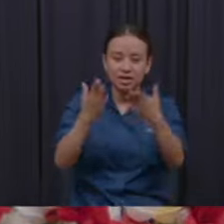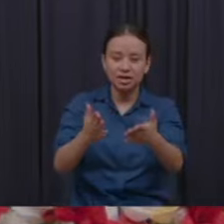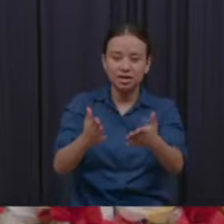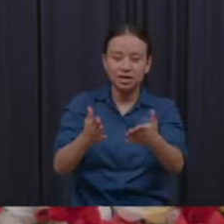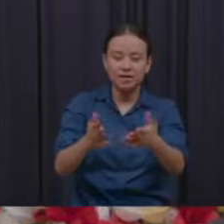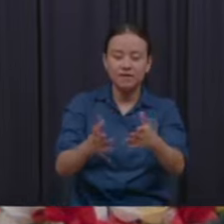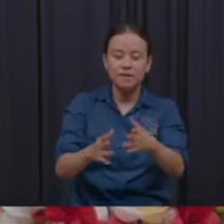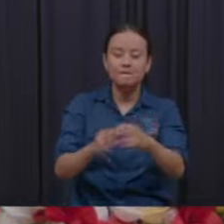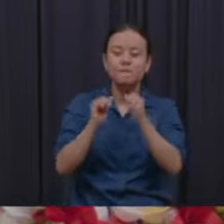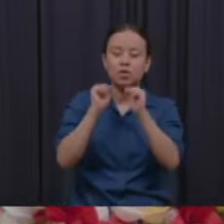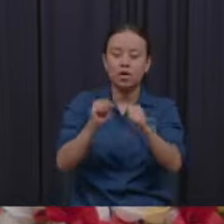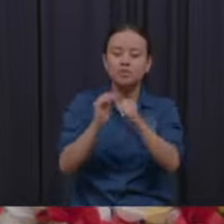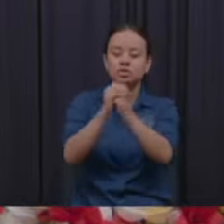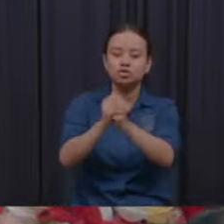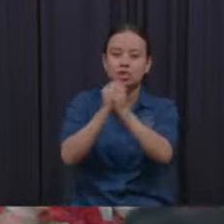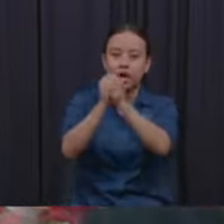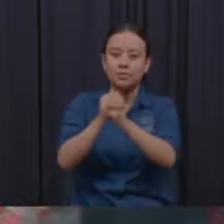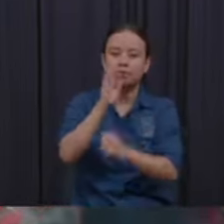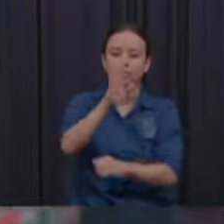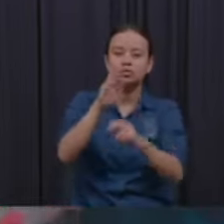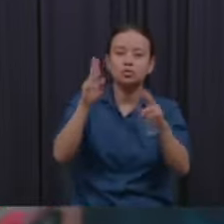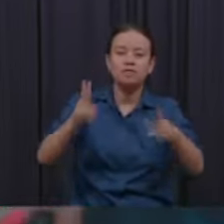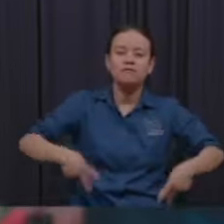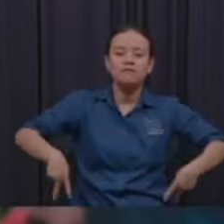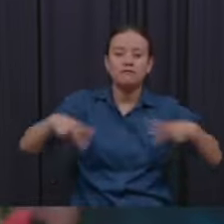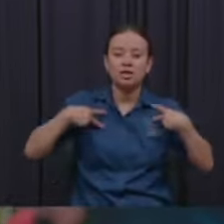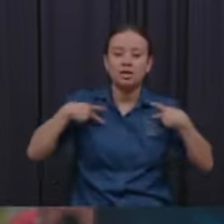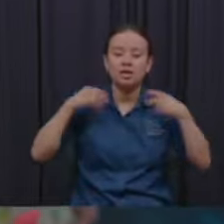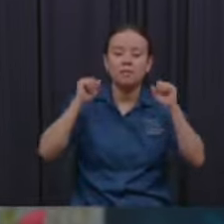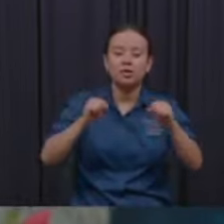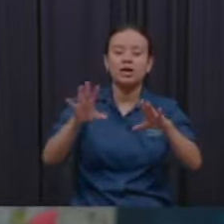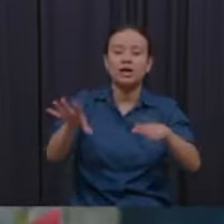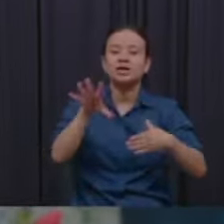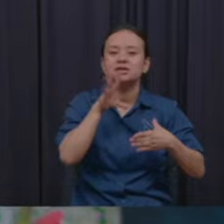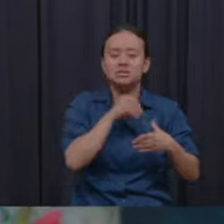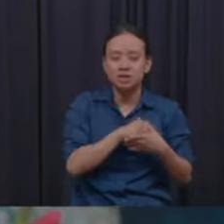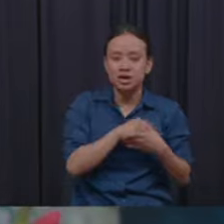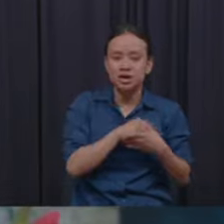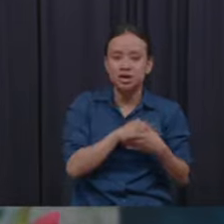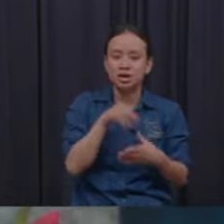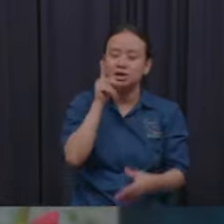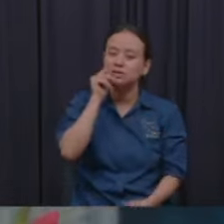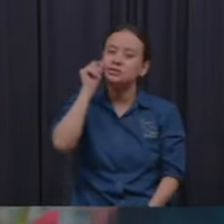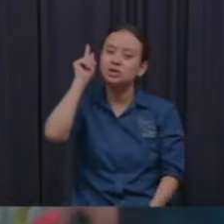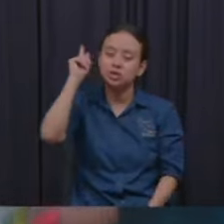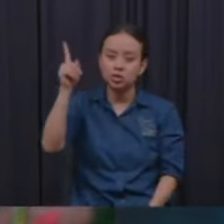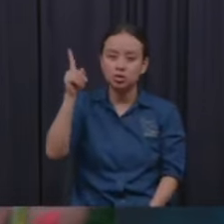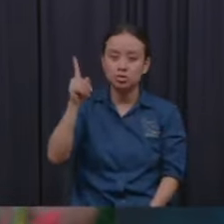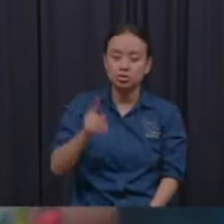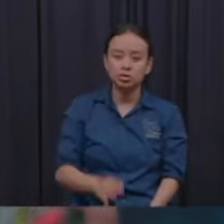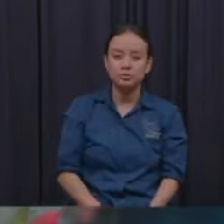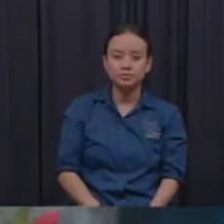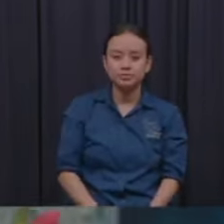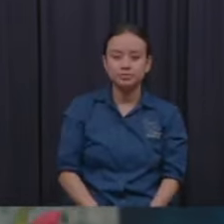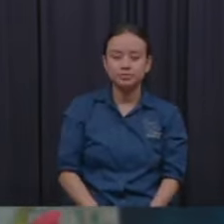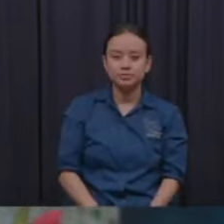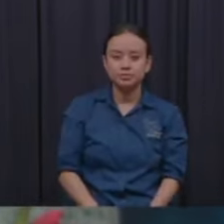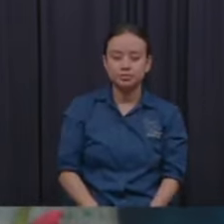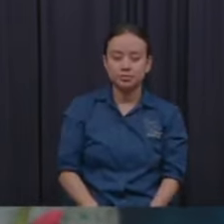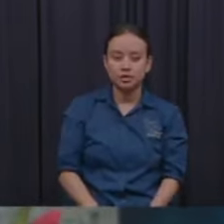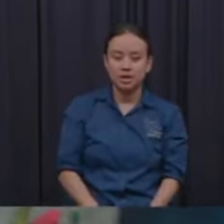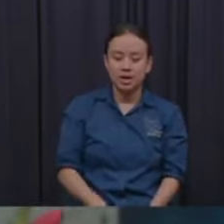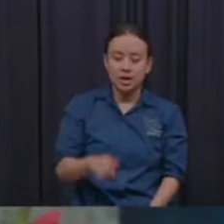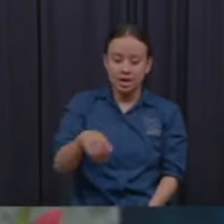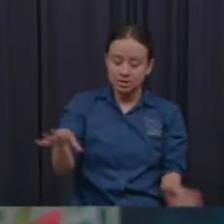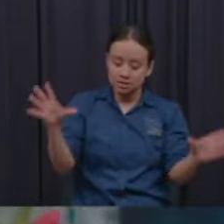poder orar por él, para que ellos puedan aceptar al Señor. O sea que hay gente que se ha alejado de Dios y esta noche Dios